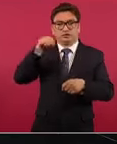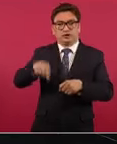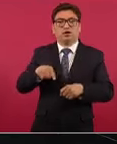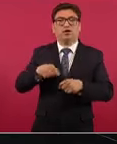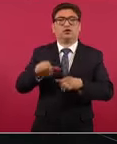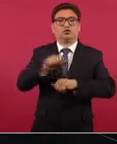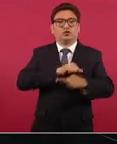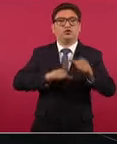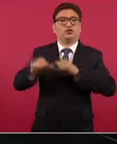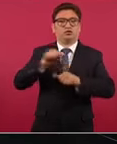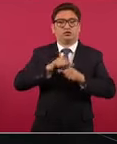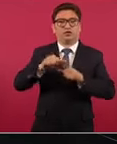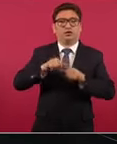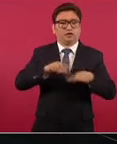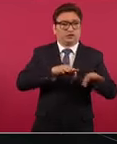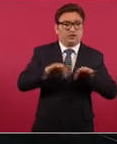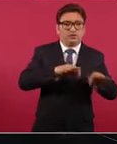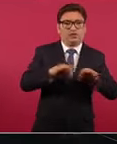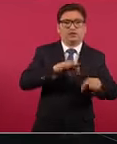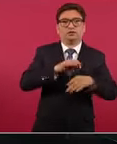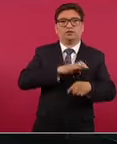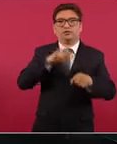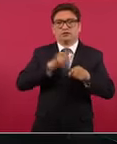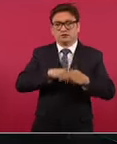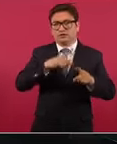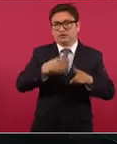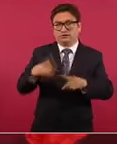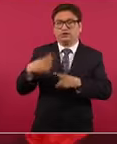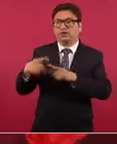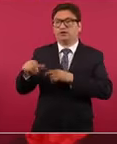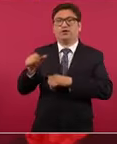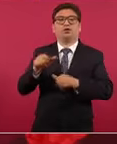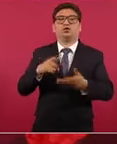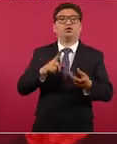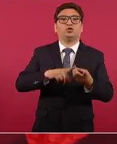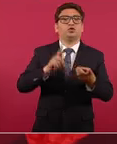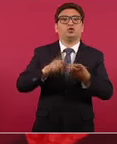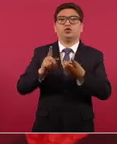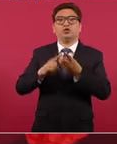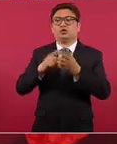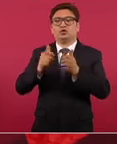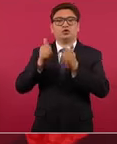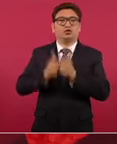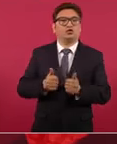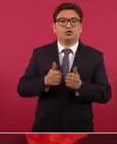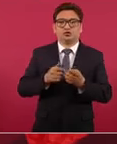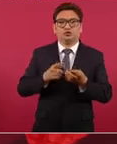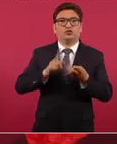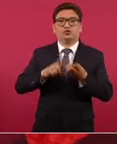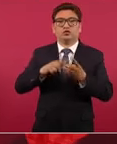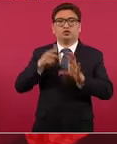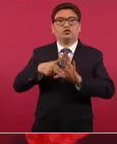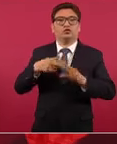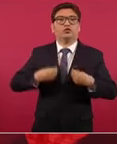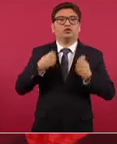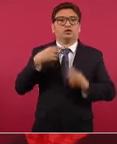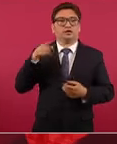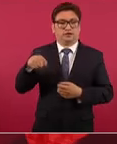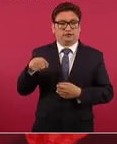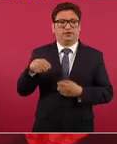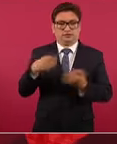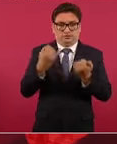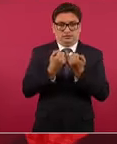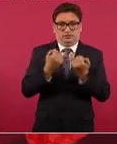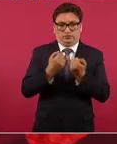su rotación de campo de las especialidades troncales pues necesitan donde estar donde donde vivir y el tema del